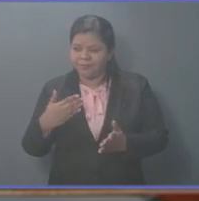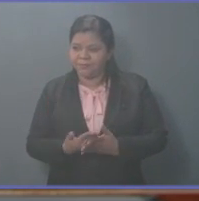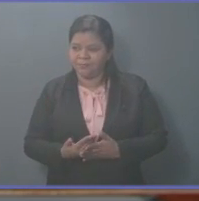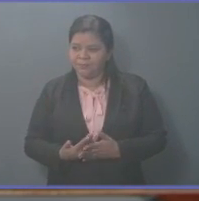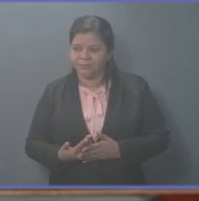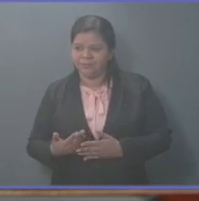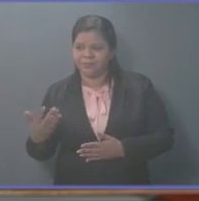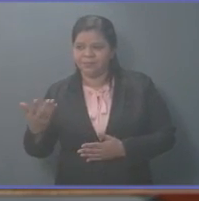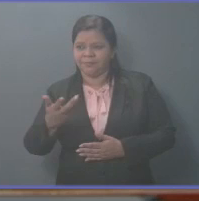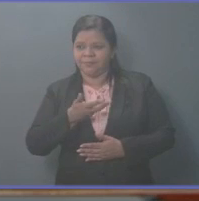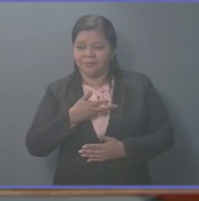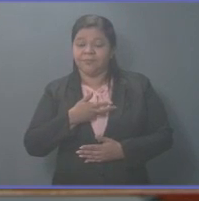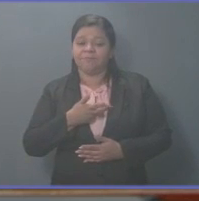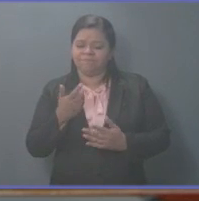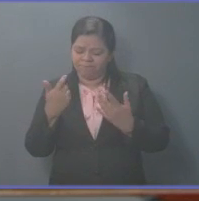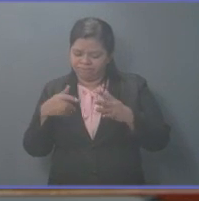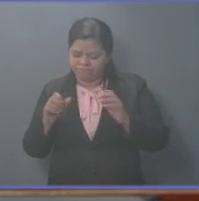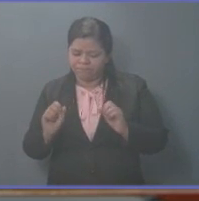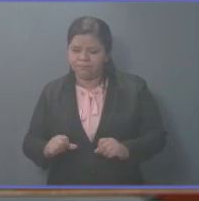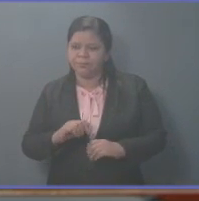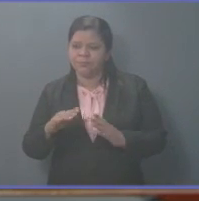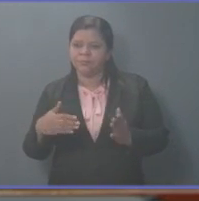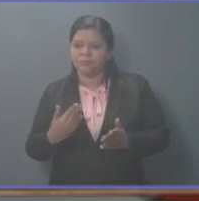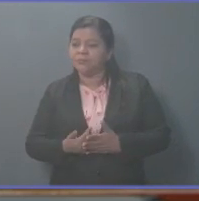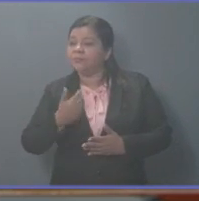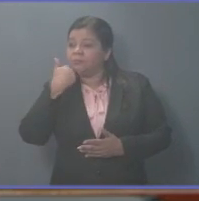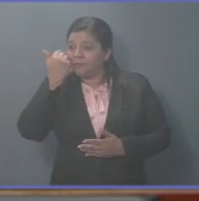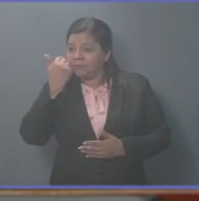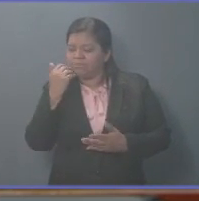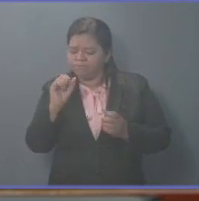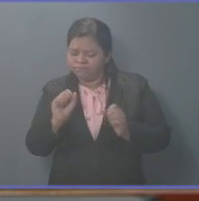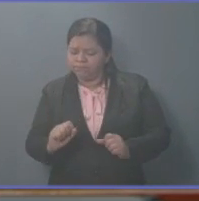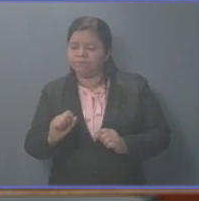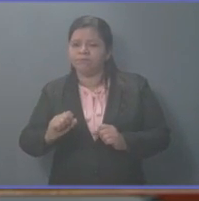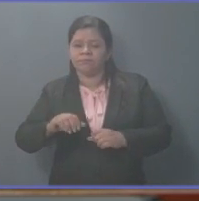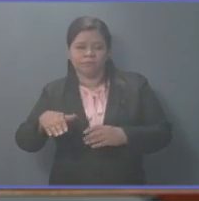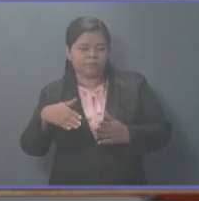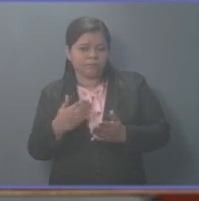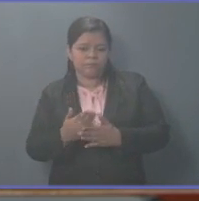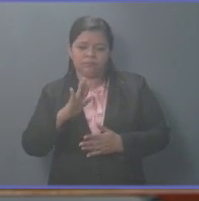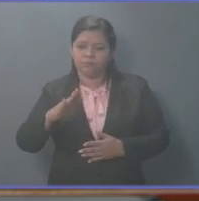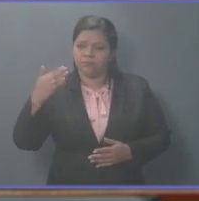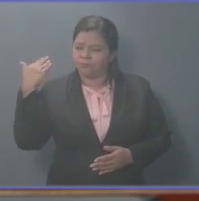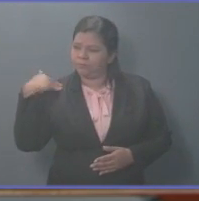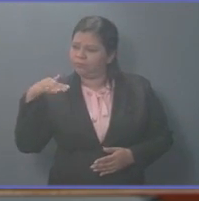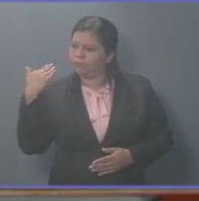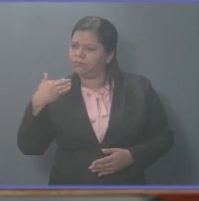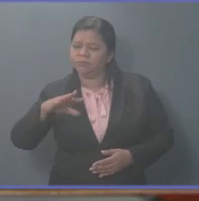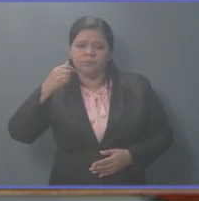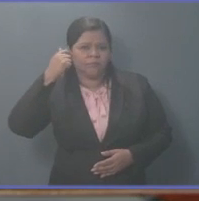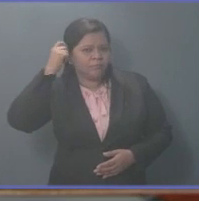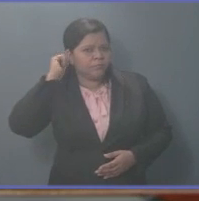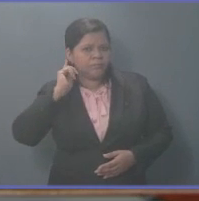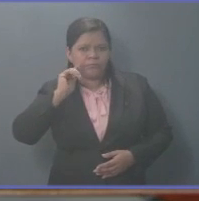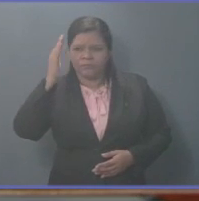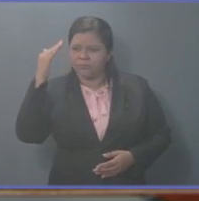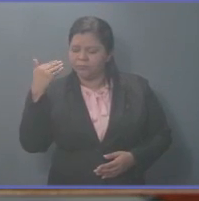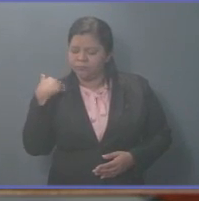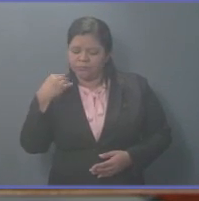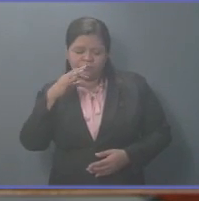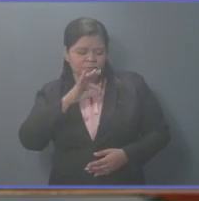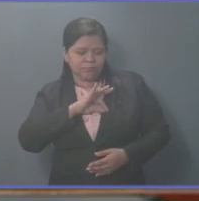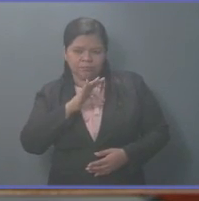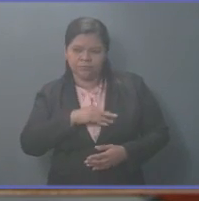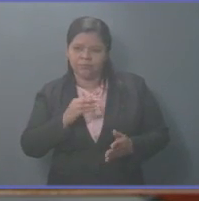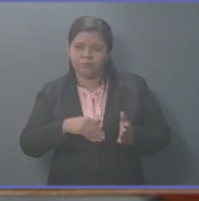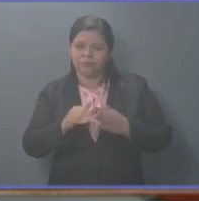de manifiesto el poder que tiene la juventud acompañada con la experiencia de hombres y mujeres que le han dado tanto a ese